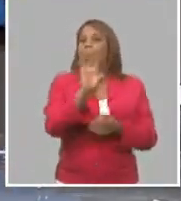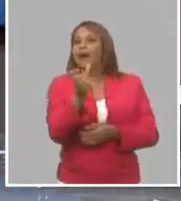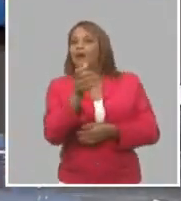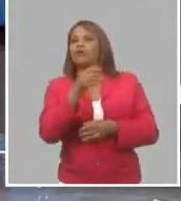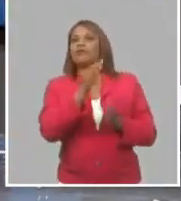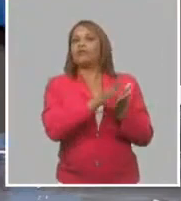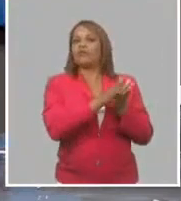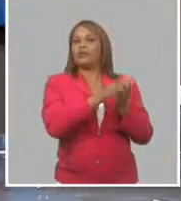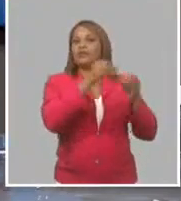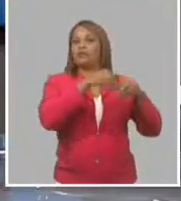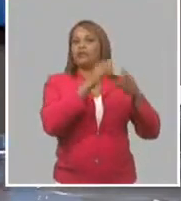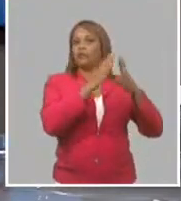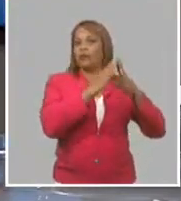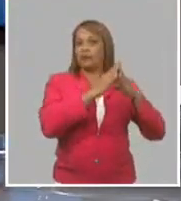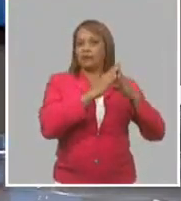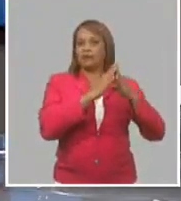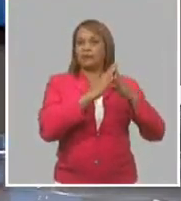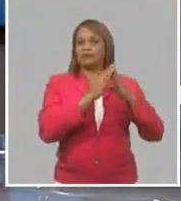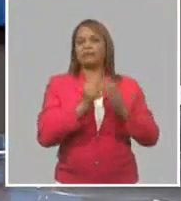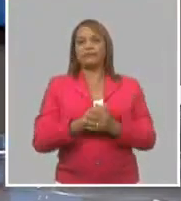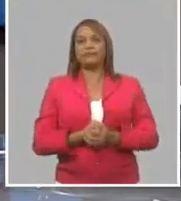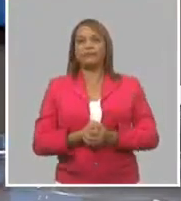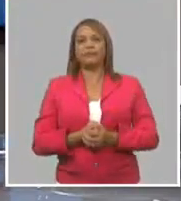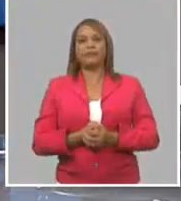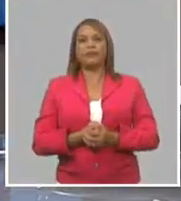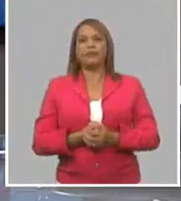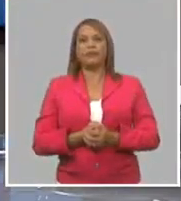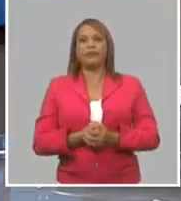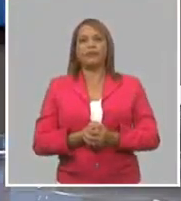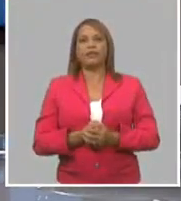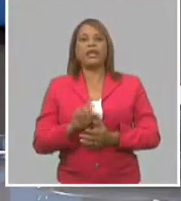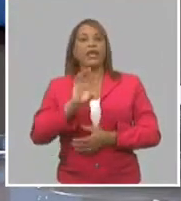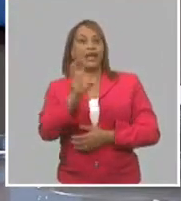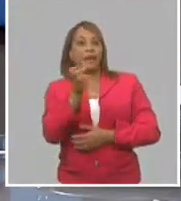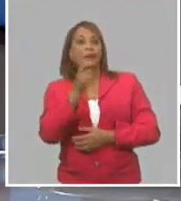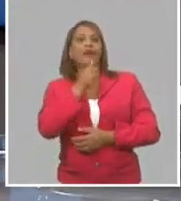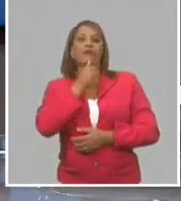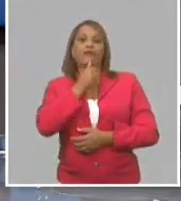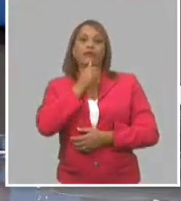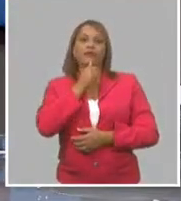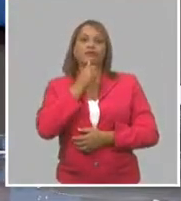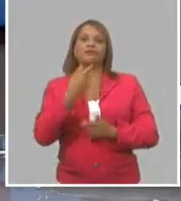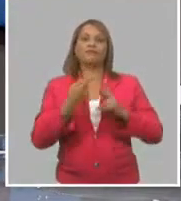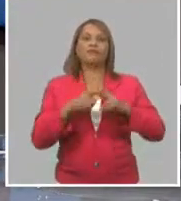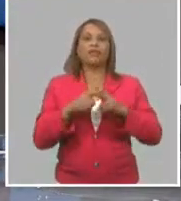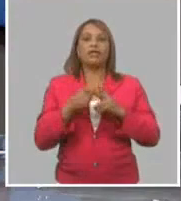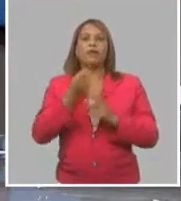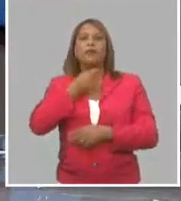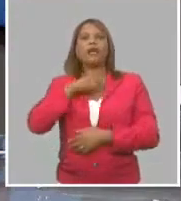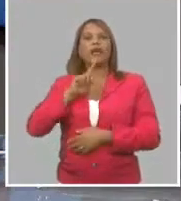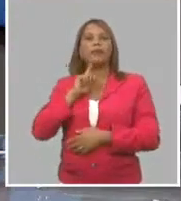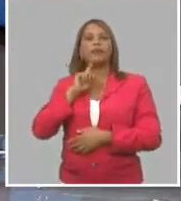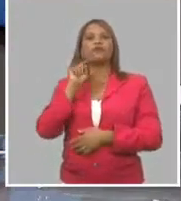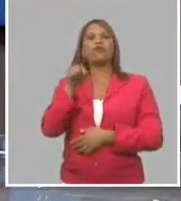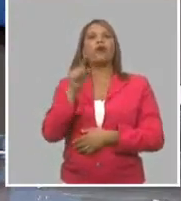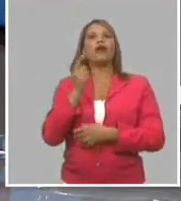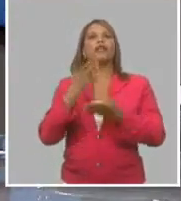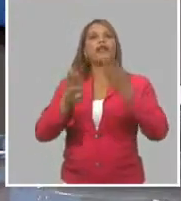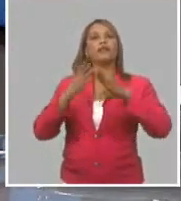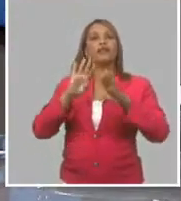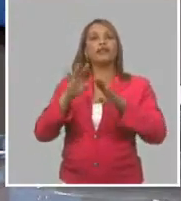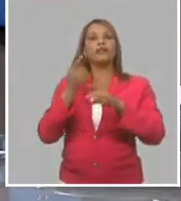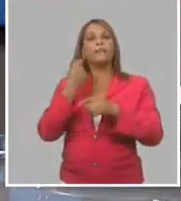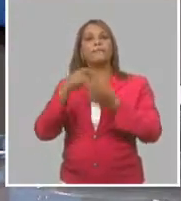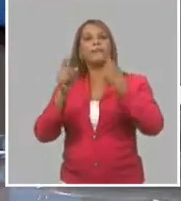que está en la casa de las personas tú lo resuelve muy fácil si alguien va a una tienda que vende en sensei